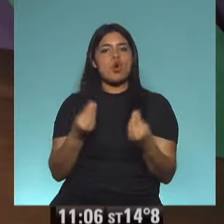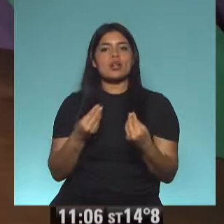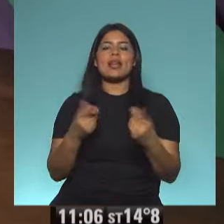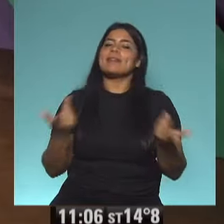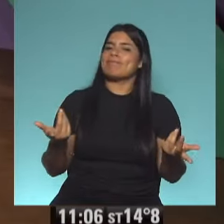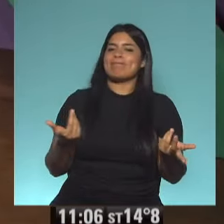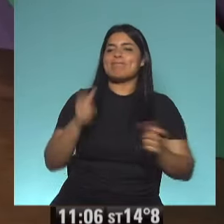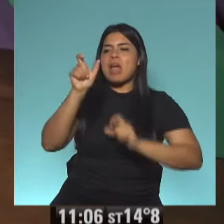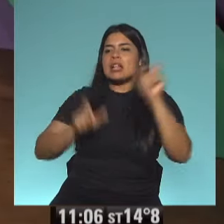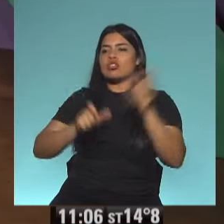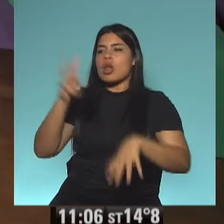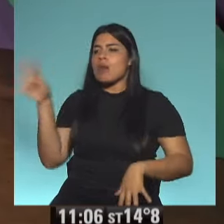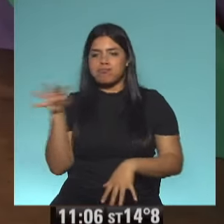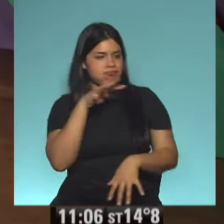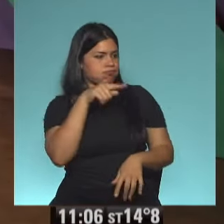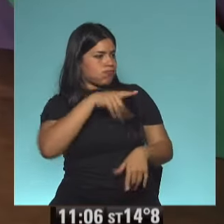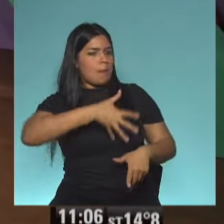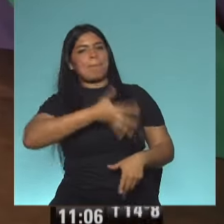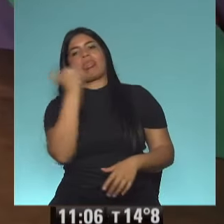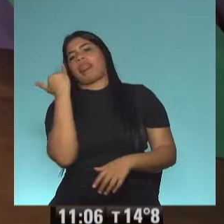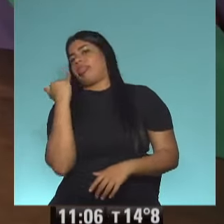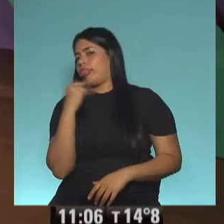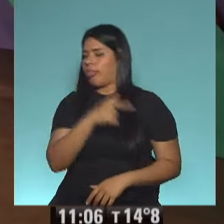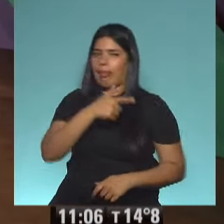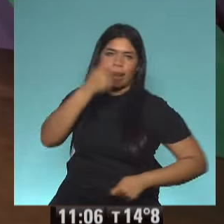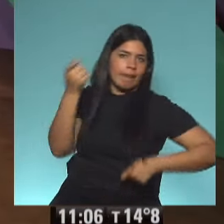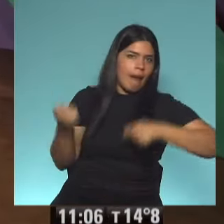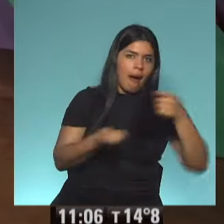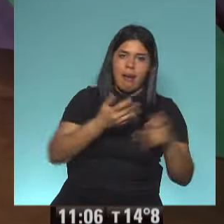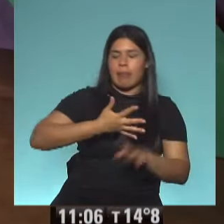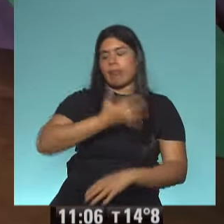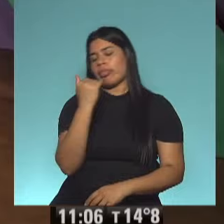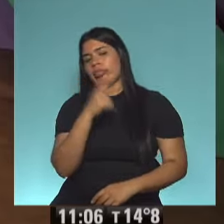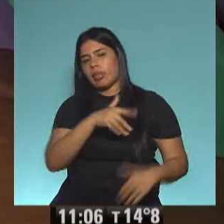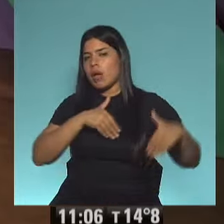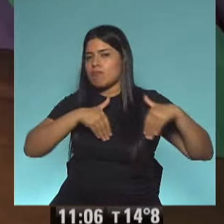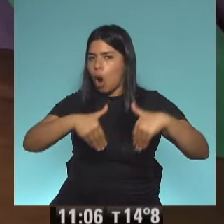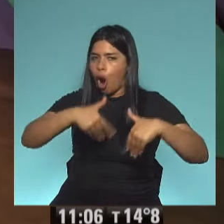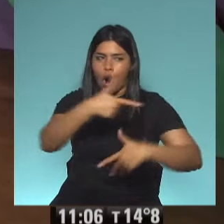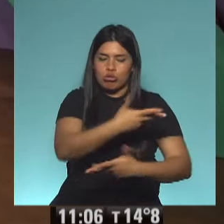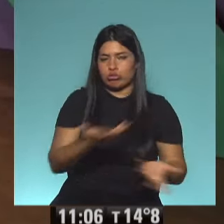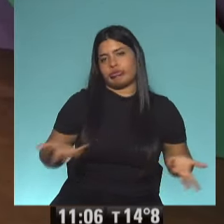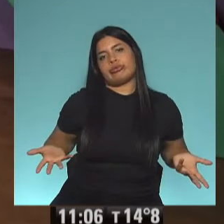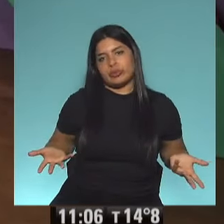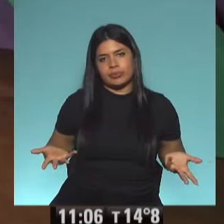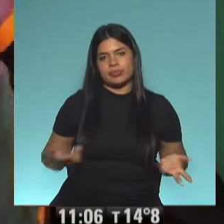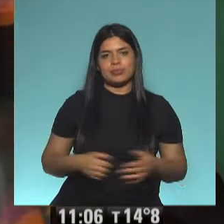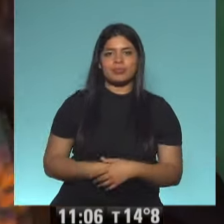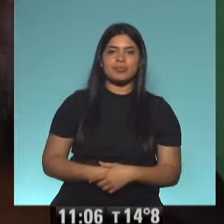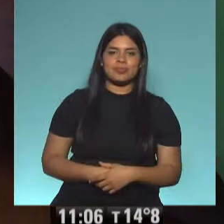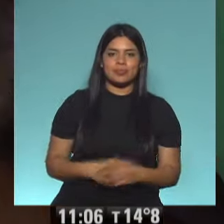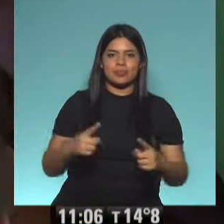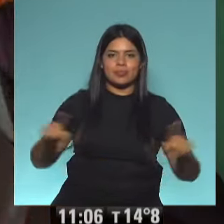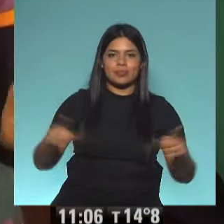lo reconoce cuando se pone a bailar. La gente lo reconoce cuando se pone a bailar.